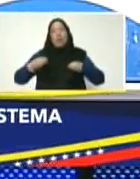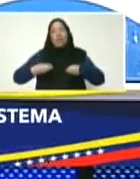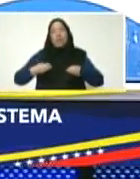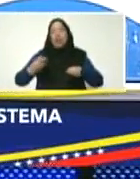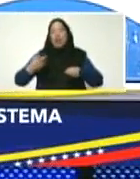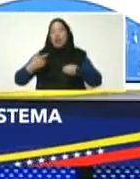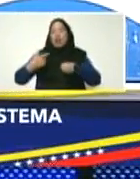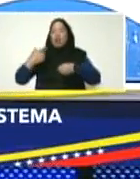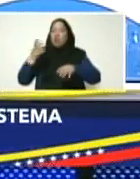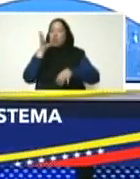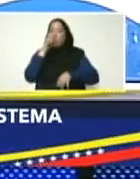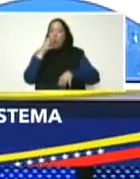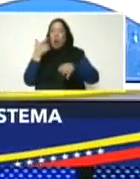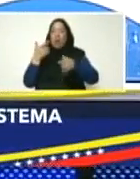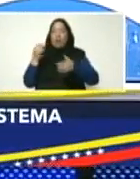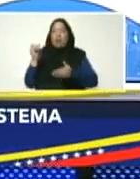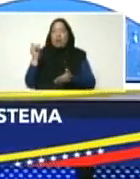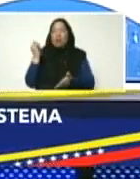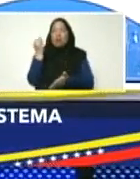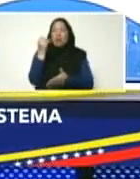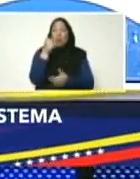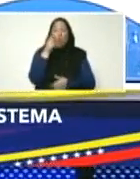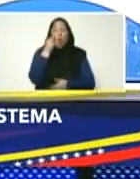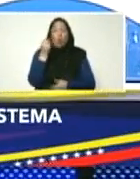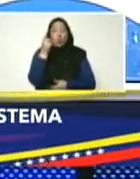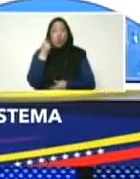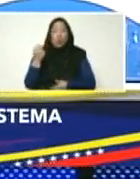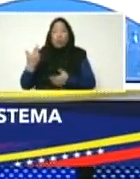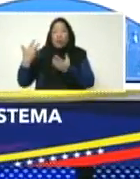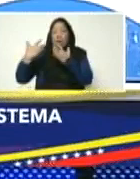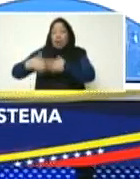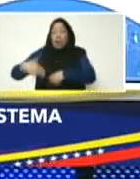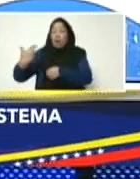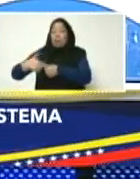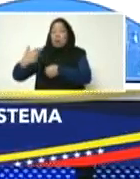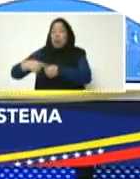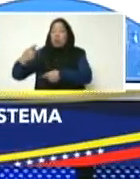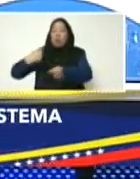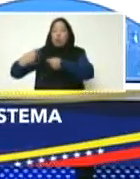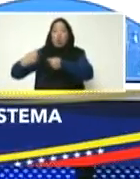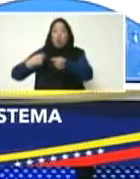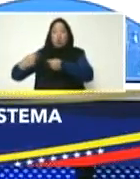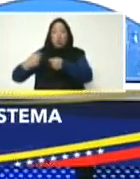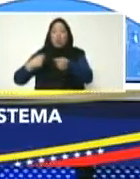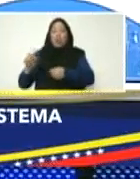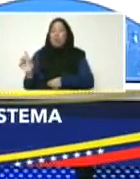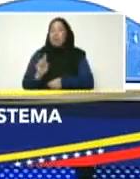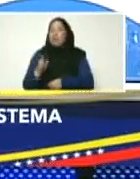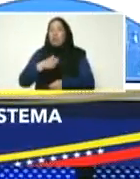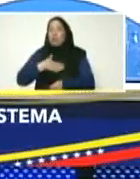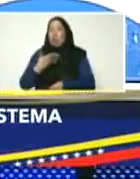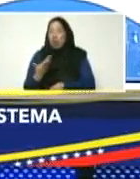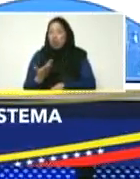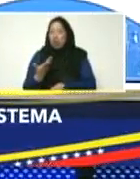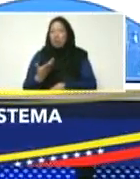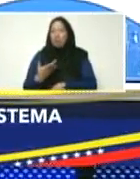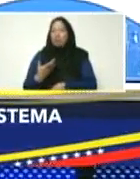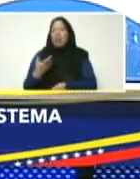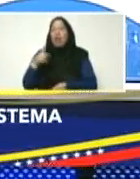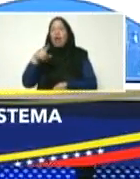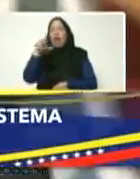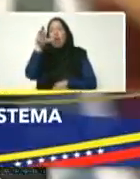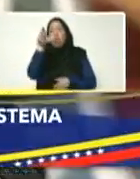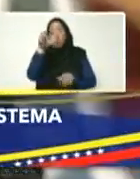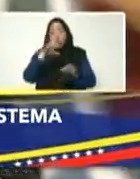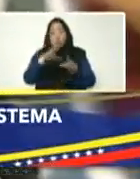consumista y dependiente, como lo demuestra el gran Rodolfo Quintero en los años 50